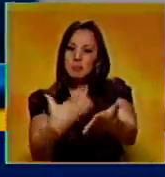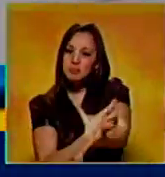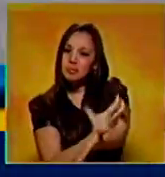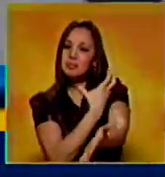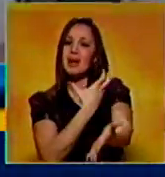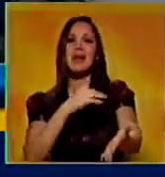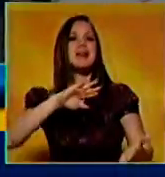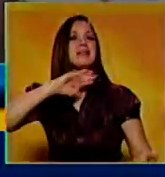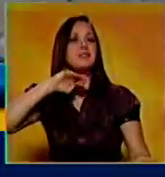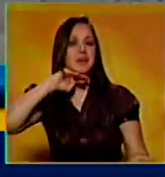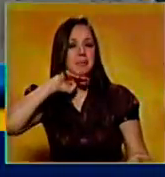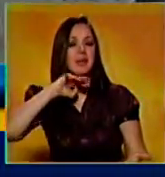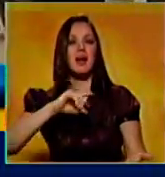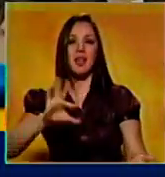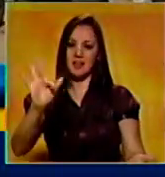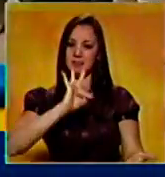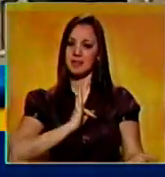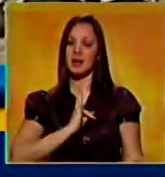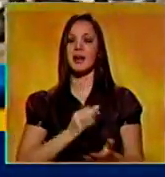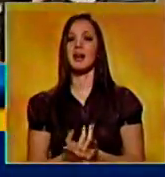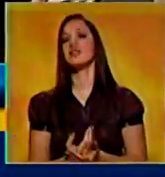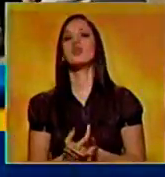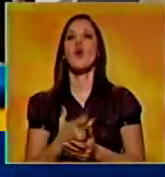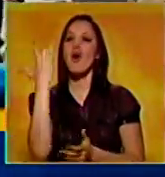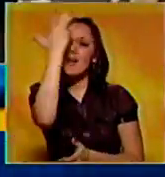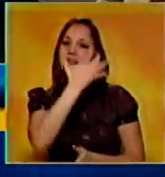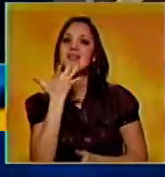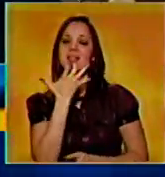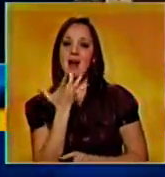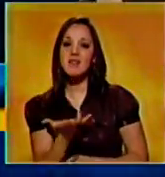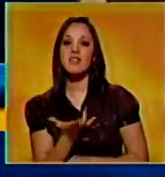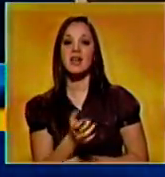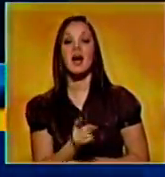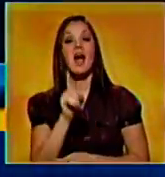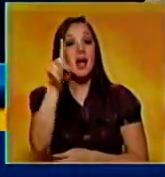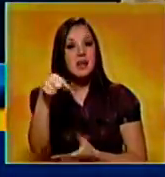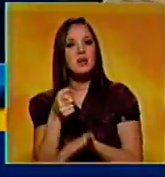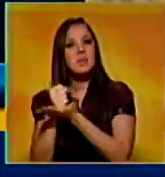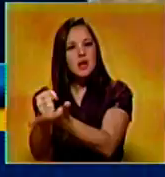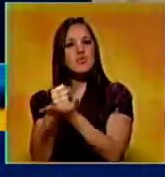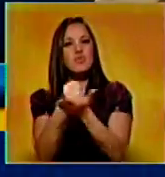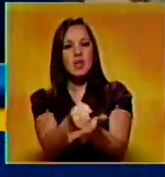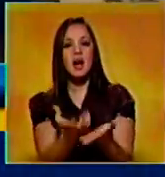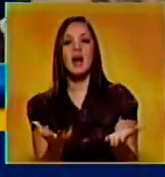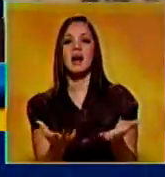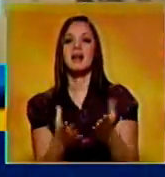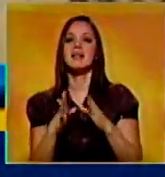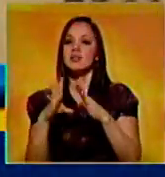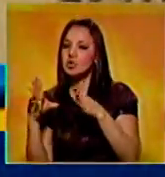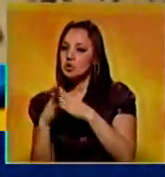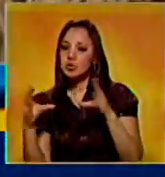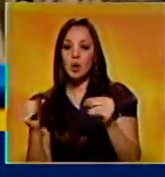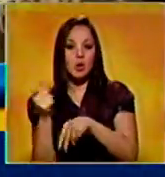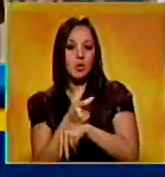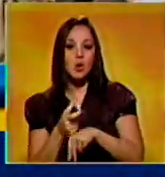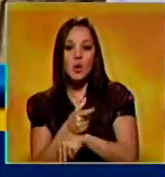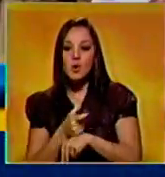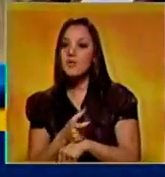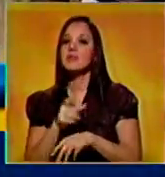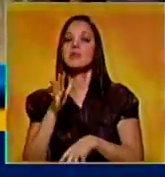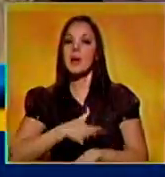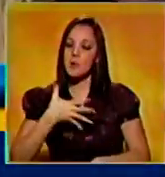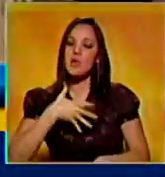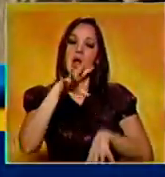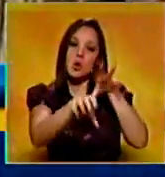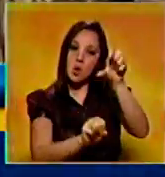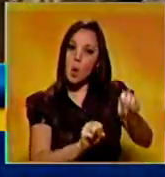África Occidental. El dinero será usado para permitir a las organizaciones de ayuda internacional y gobiernos nacionales comprar los artículos